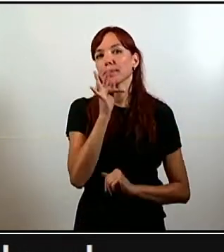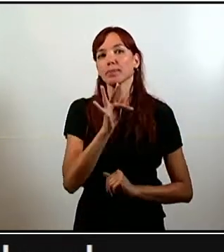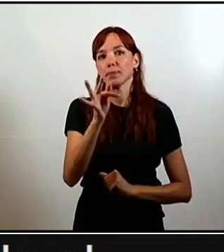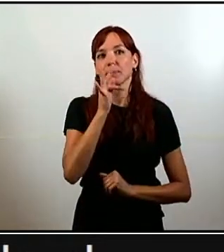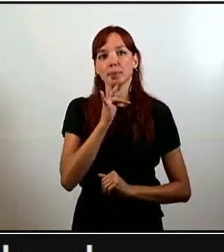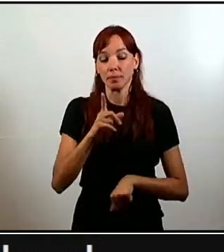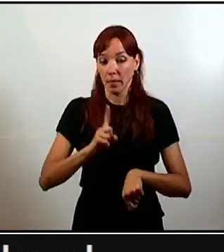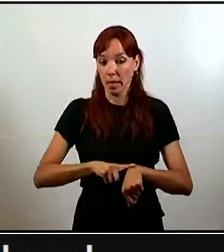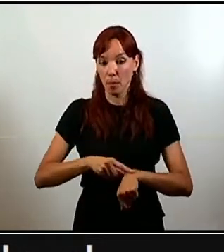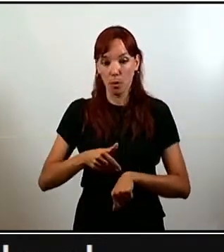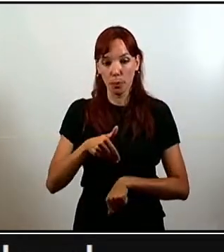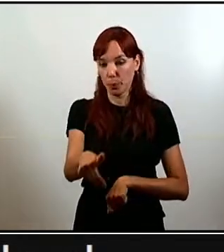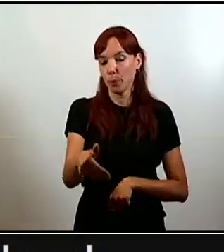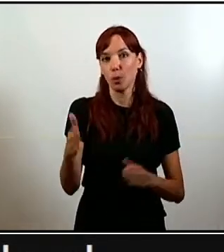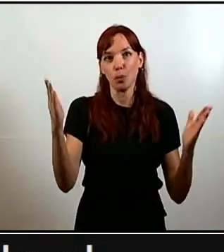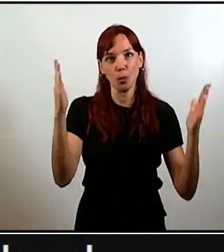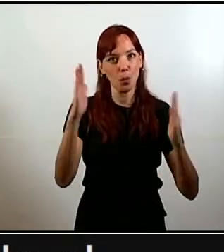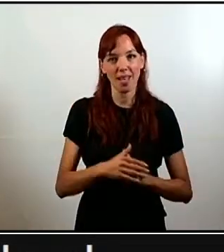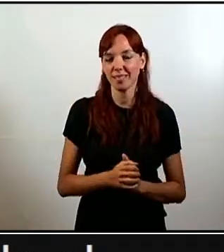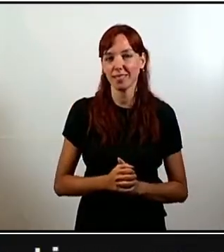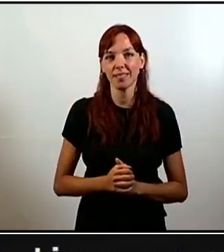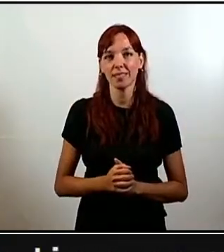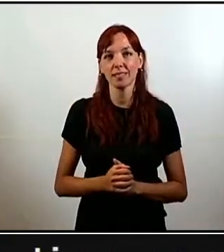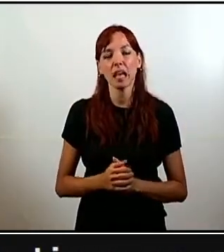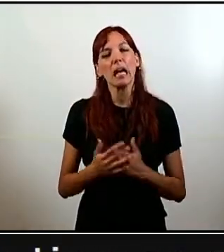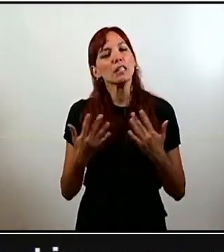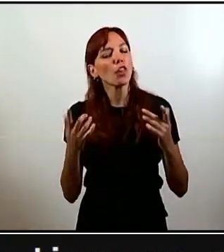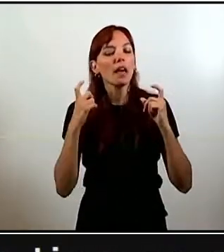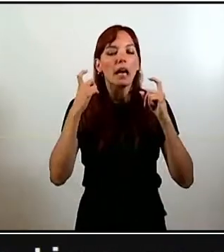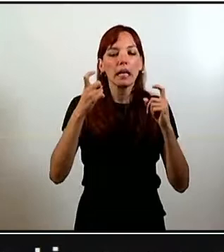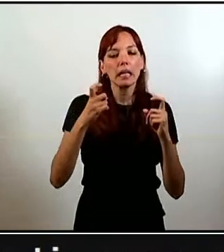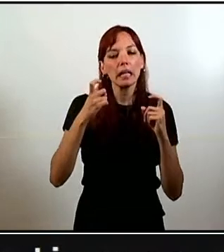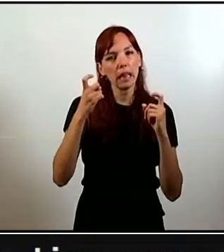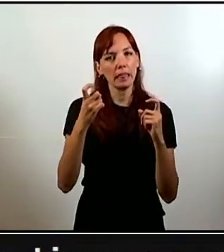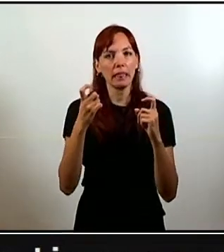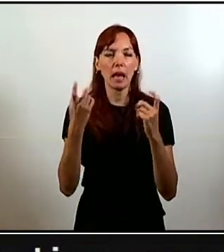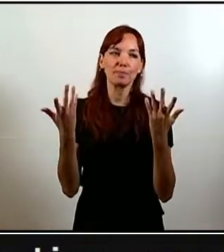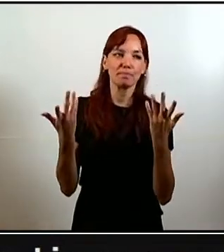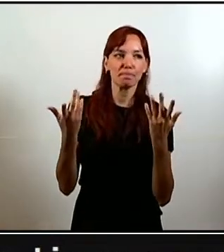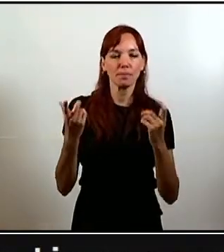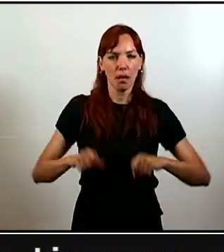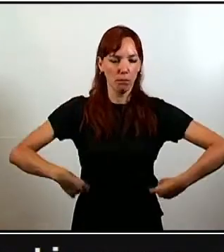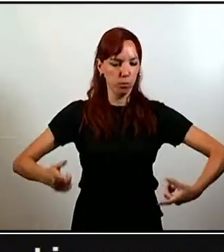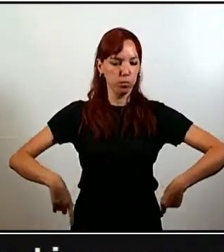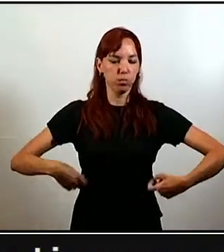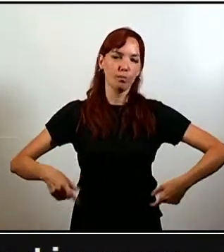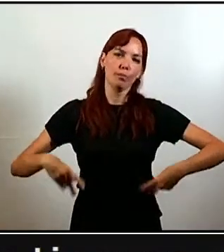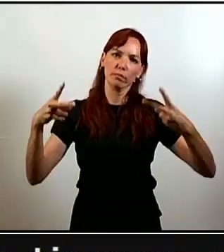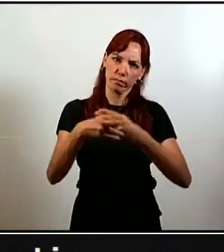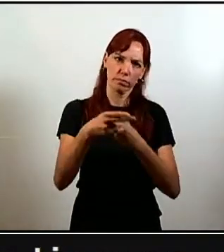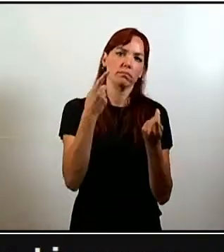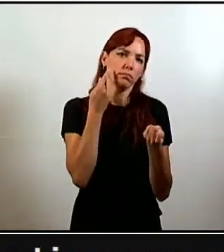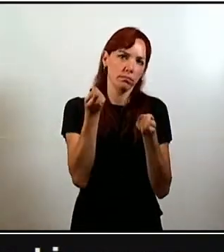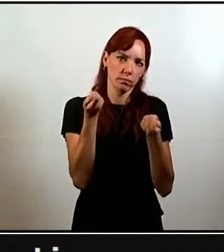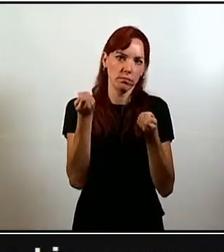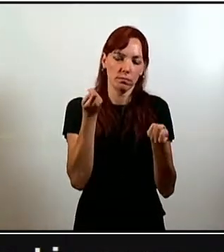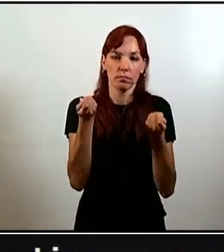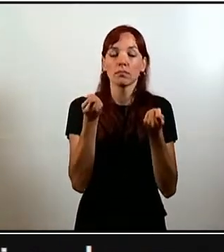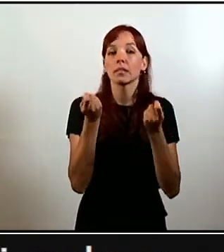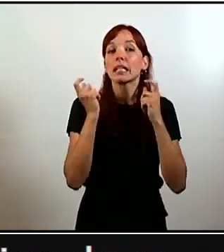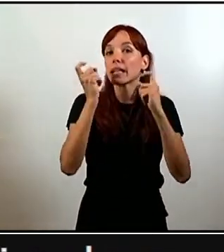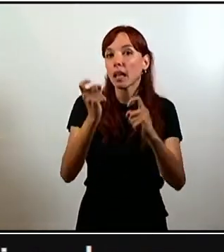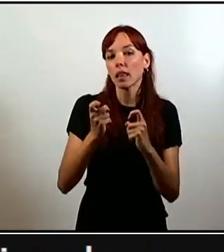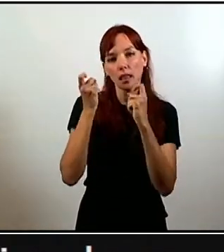no da tiempo a hacerlo. Por tanto, pues seremos austeros manteniendo y velando porque